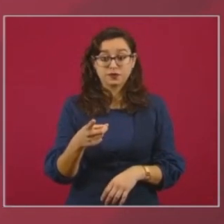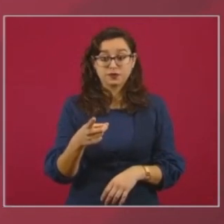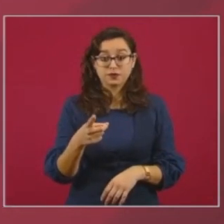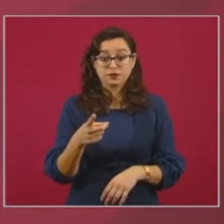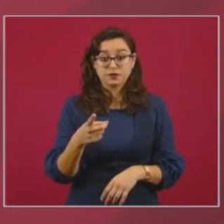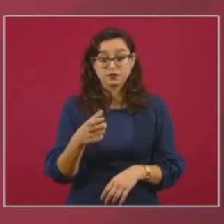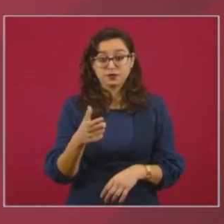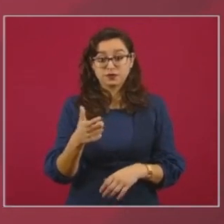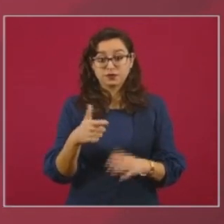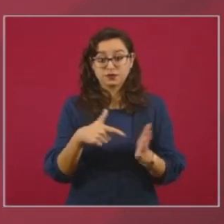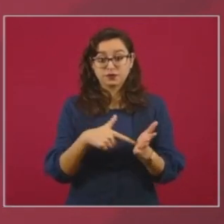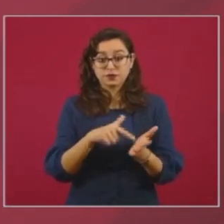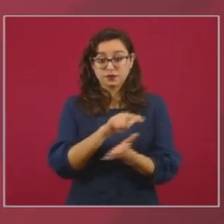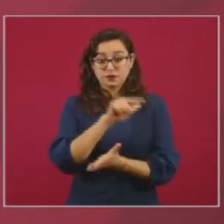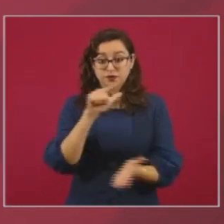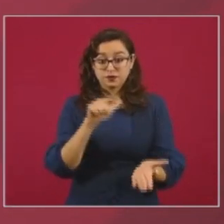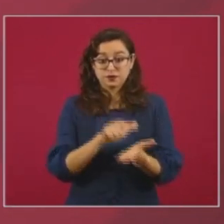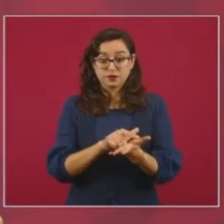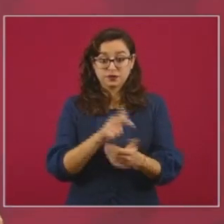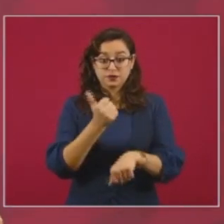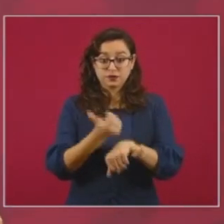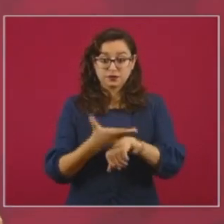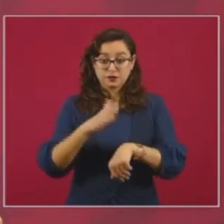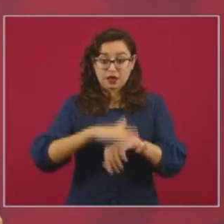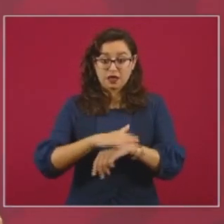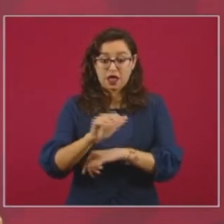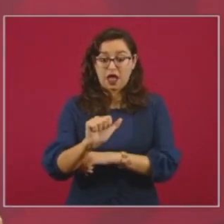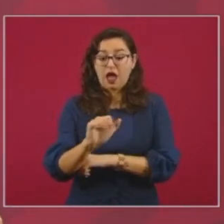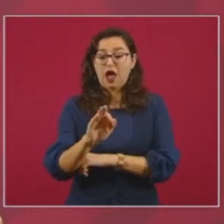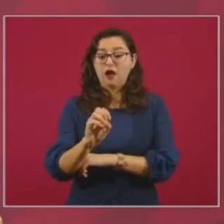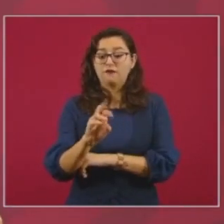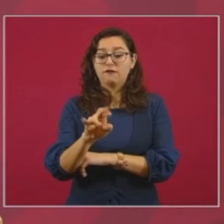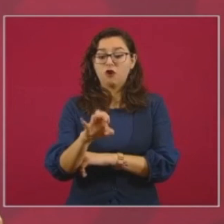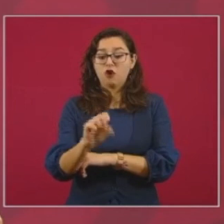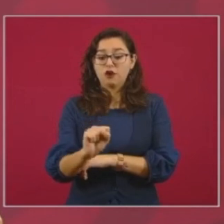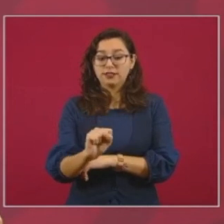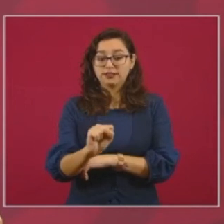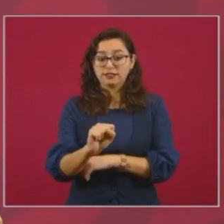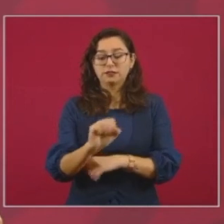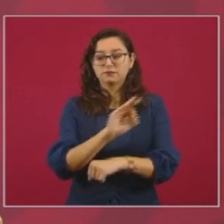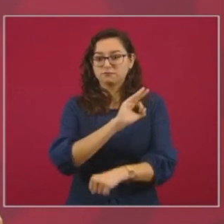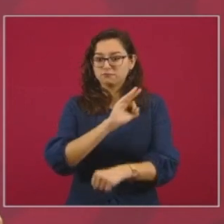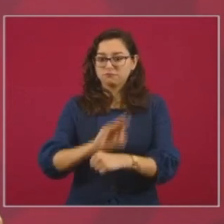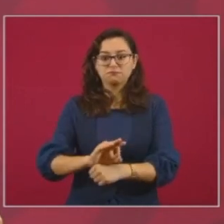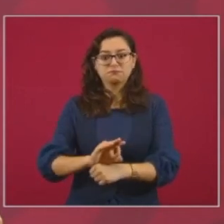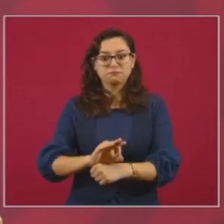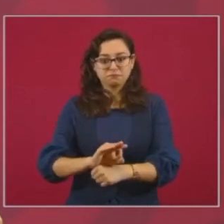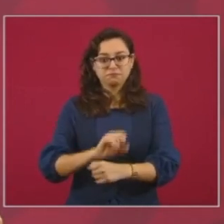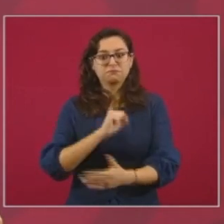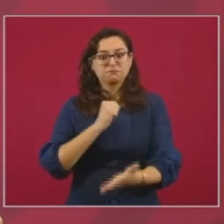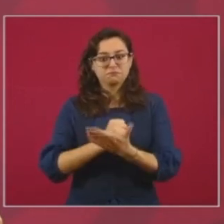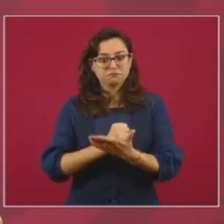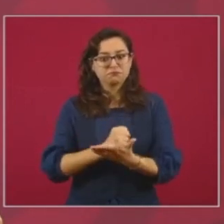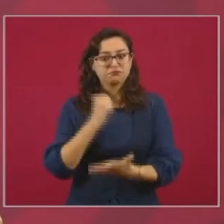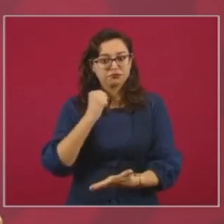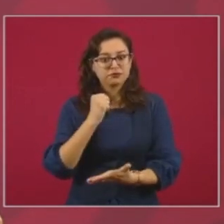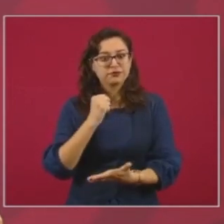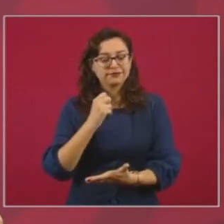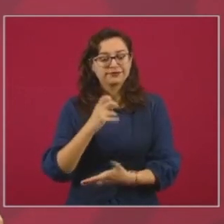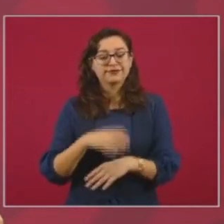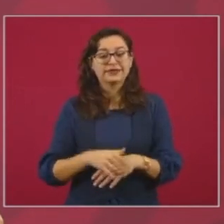la ley para la administración de Afores, de la Seguridad Social, que va a